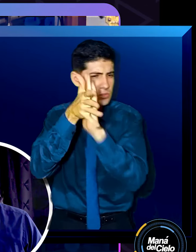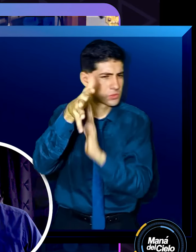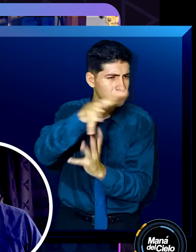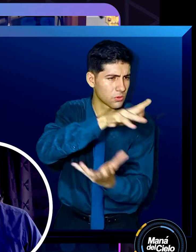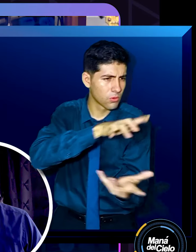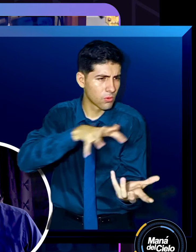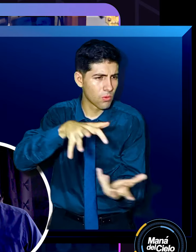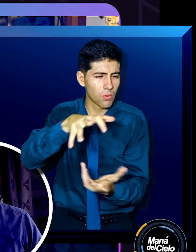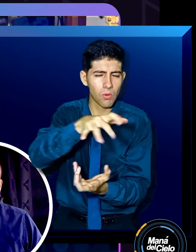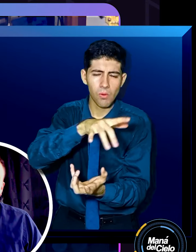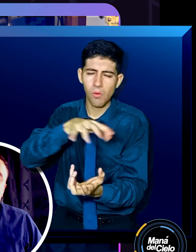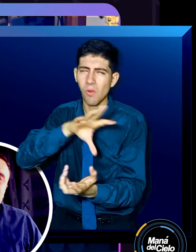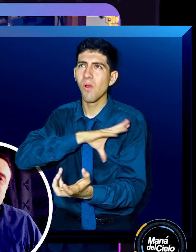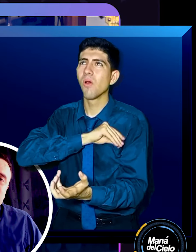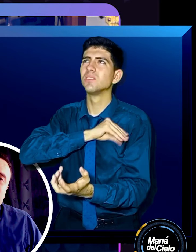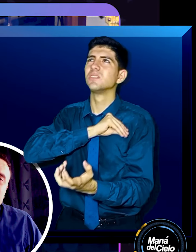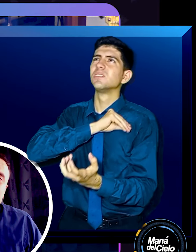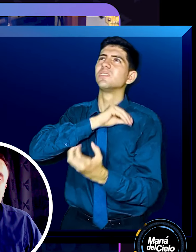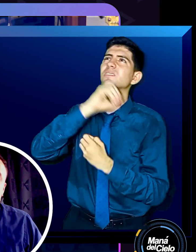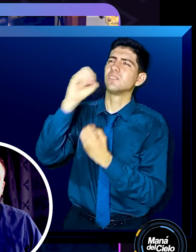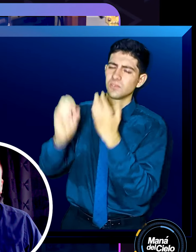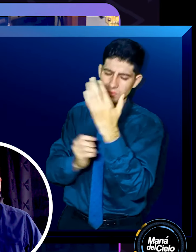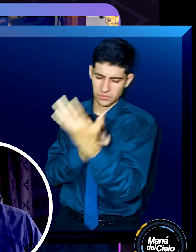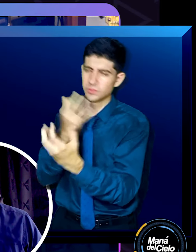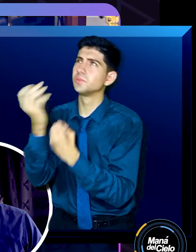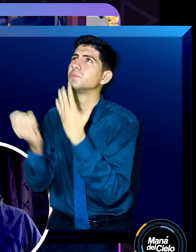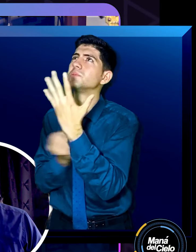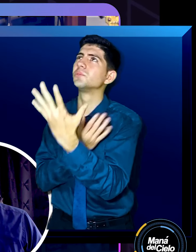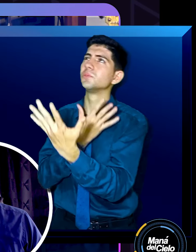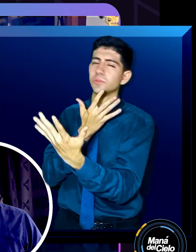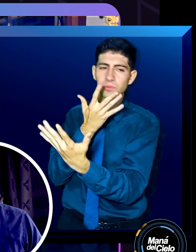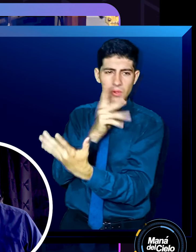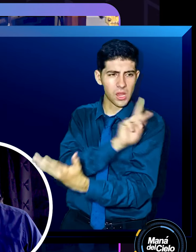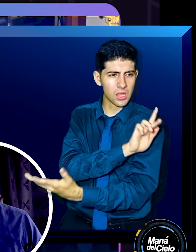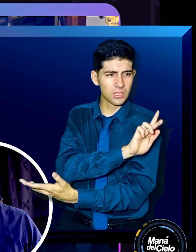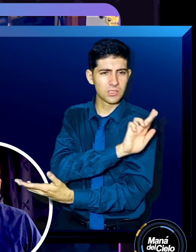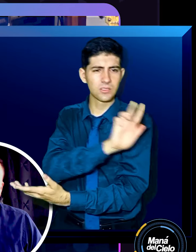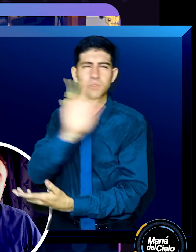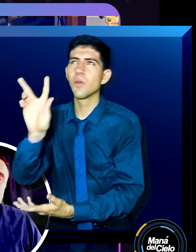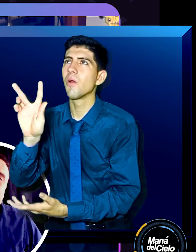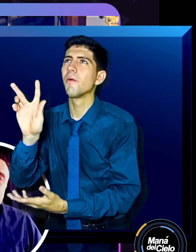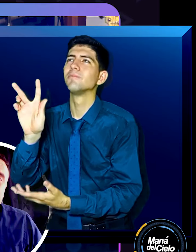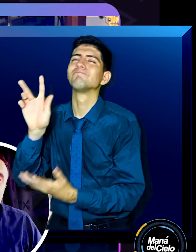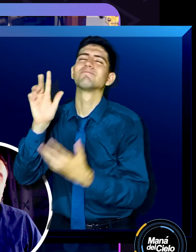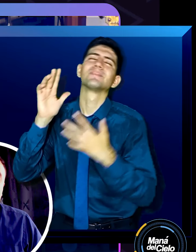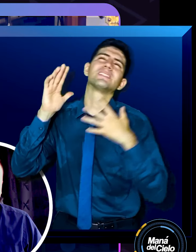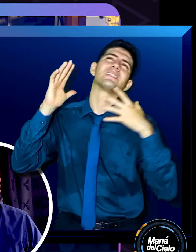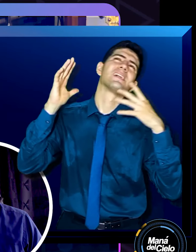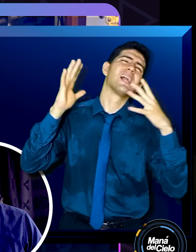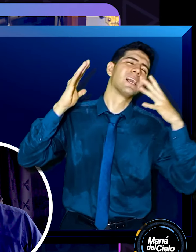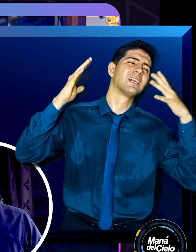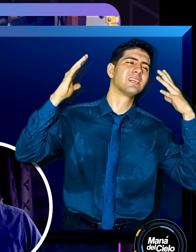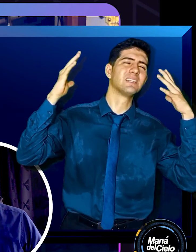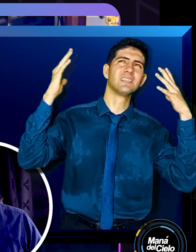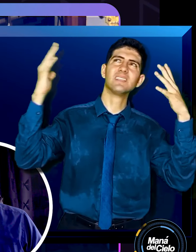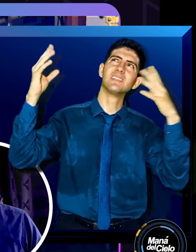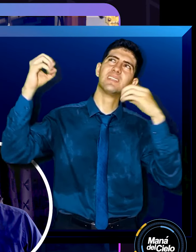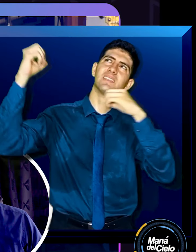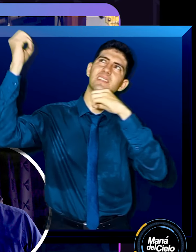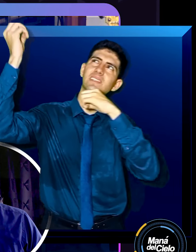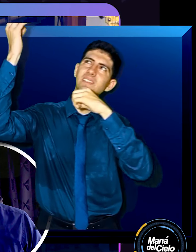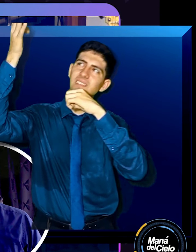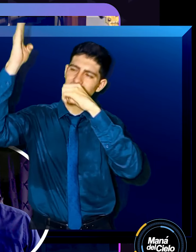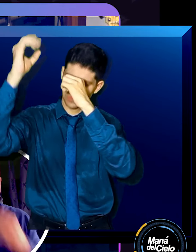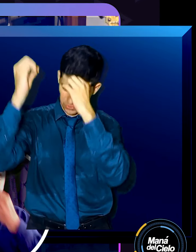tierra. Regocíjate y canta, oh moradora de Sión, porque grande es en medio de ti